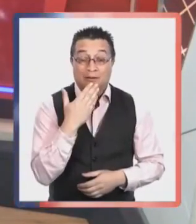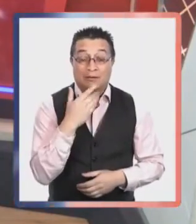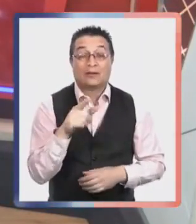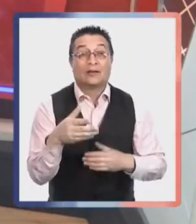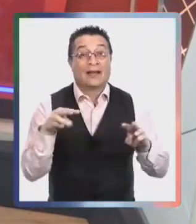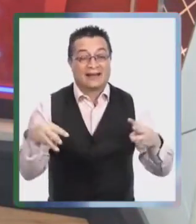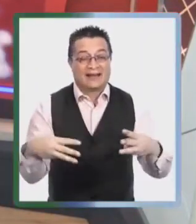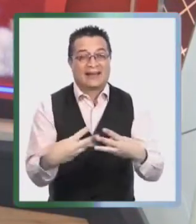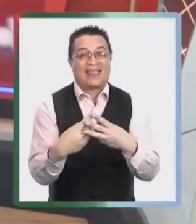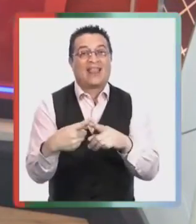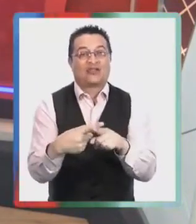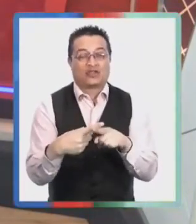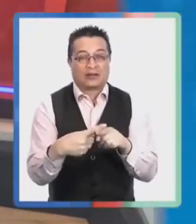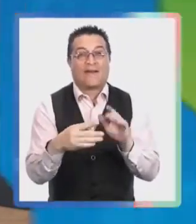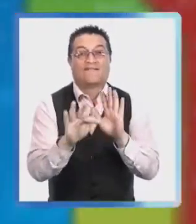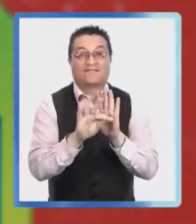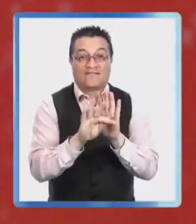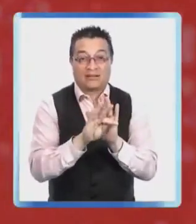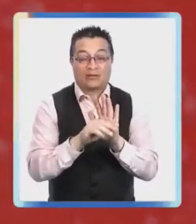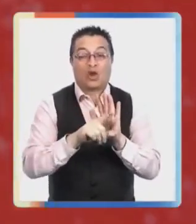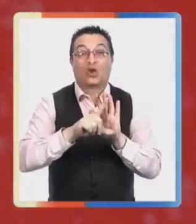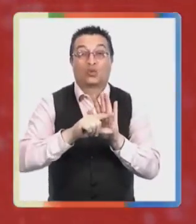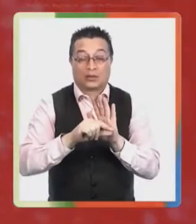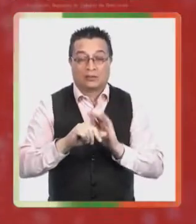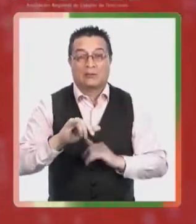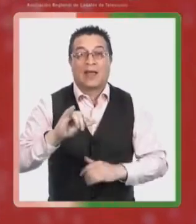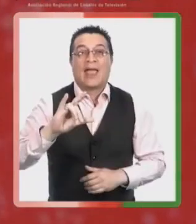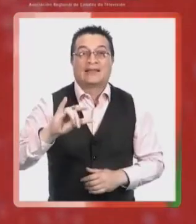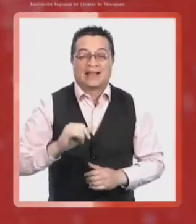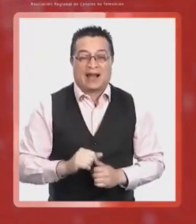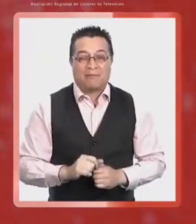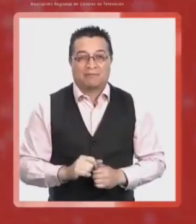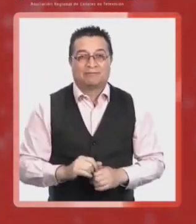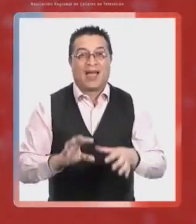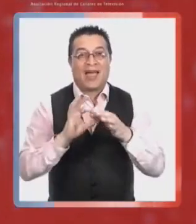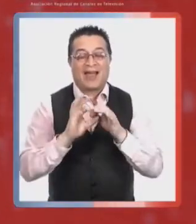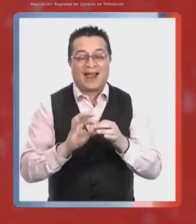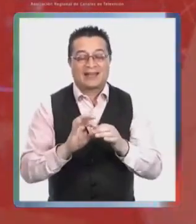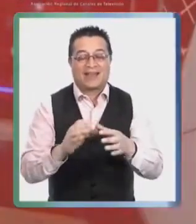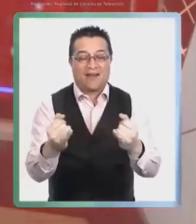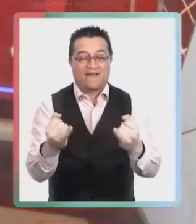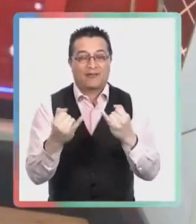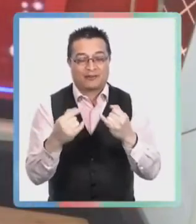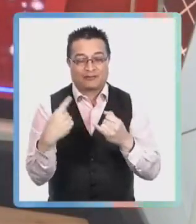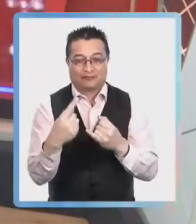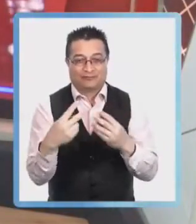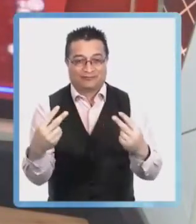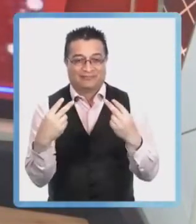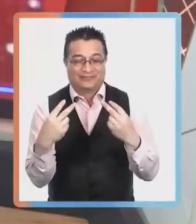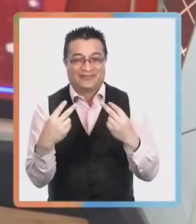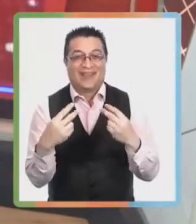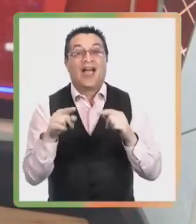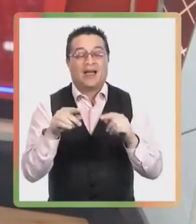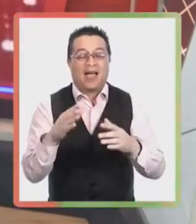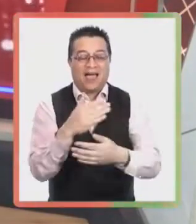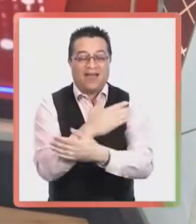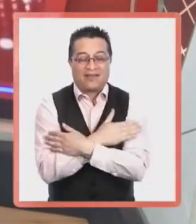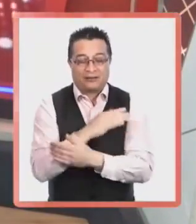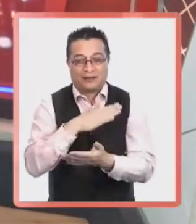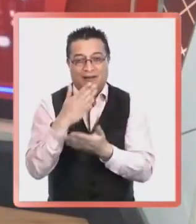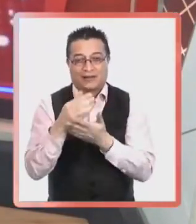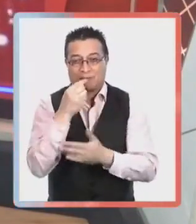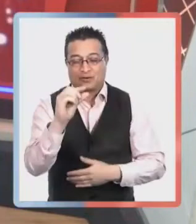y también en nuestras redes sociales en facebook twitter e instagram gracias por informarse con nosotros un